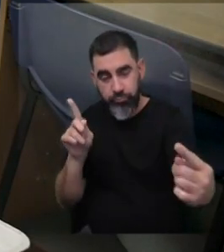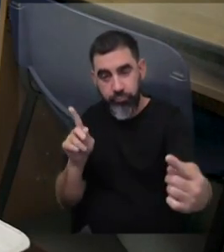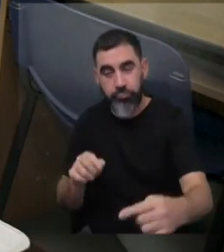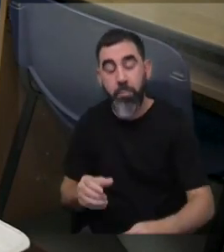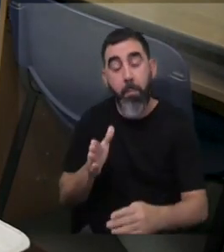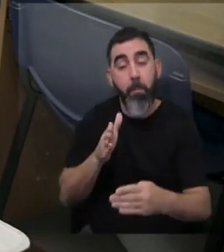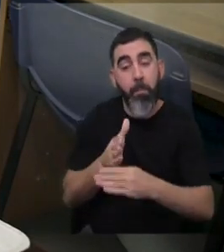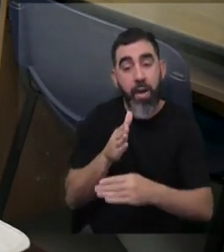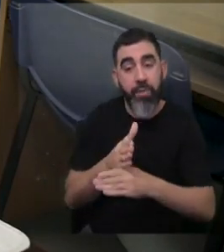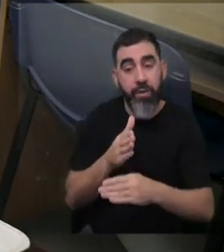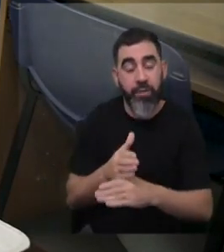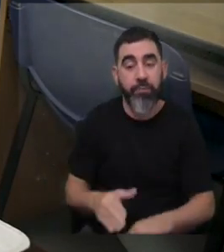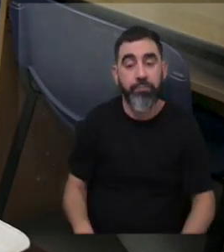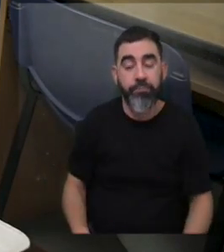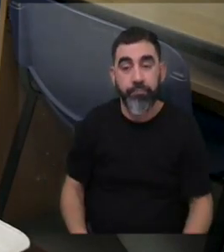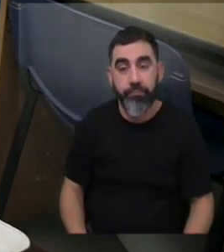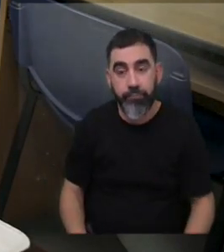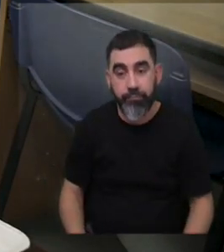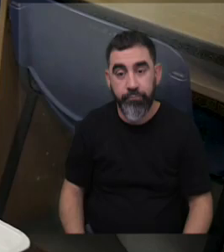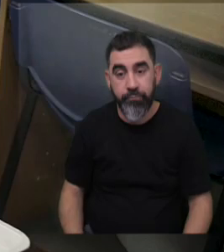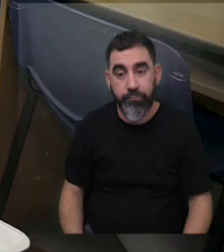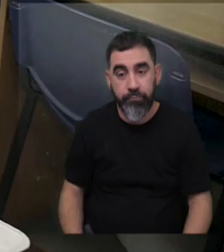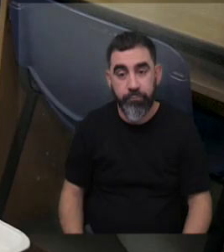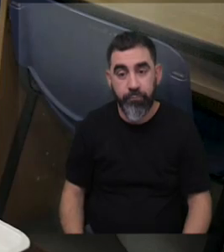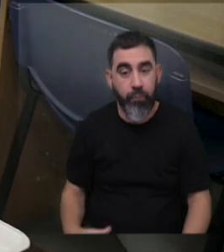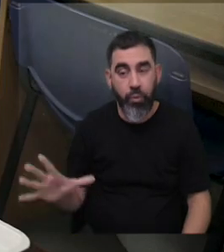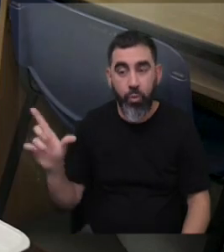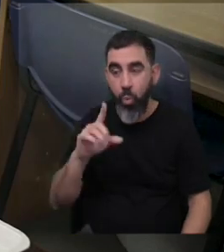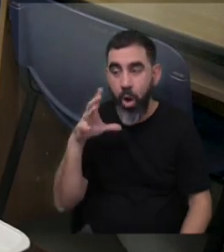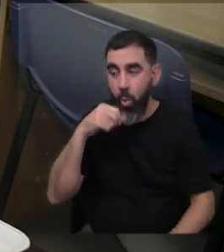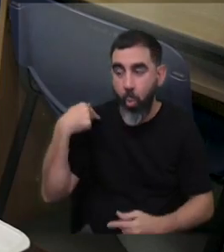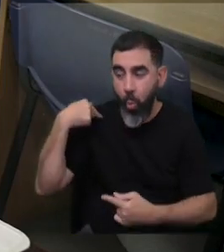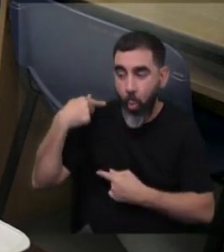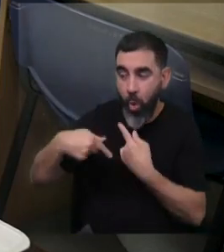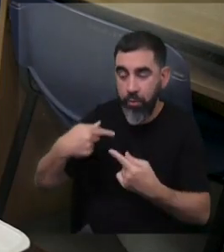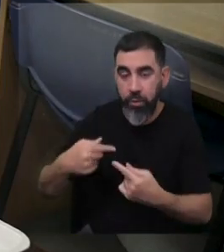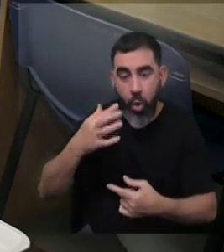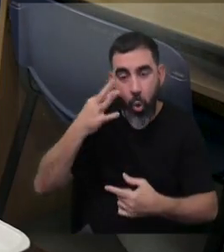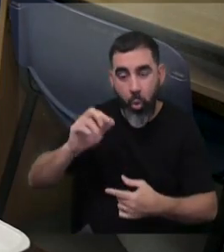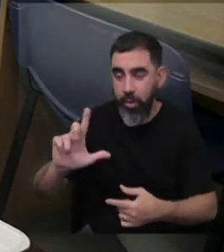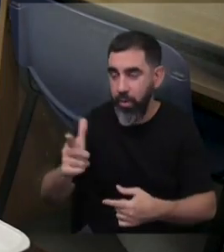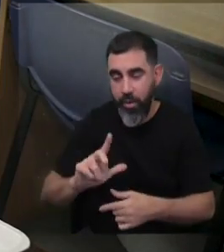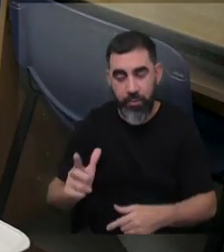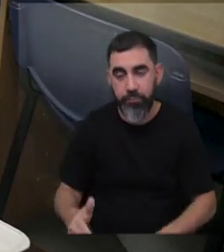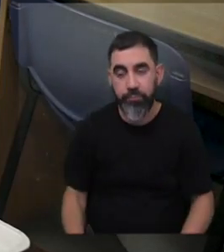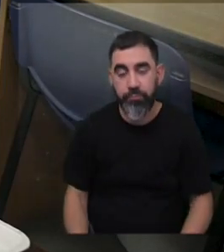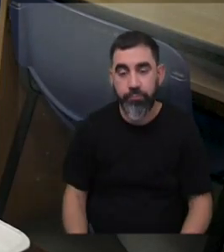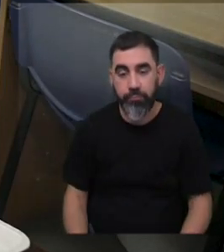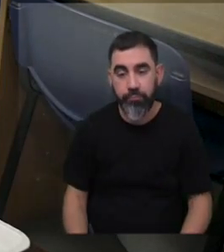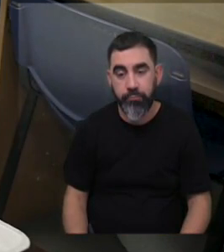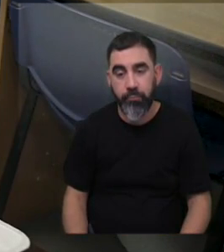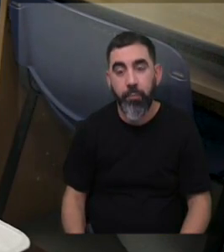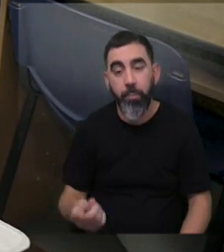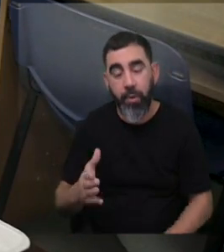madera y en ese momento y no sobrevive al paso del tiempo. Claro, eso el original no lo tenemos. Pero tenemos la